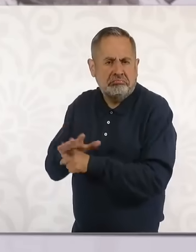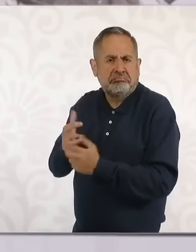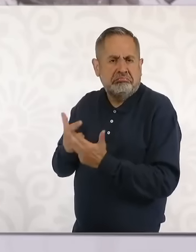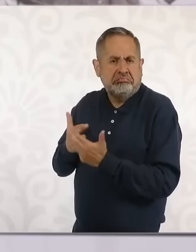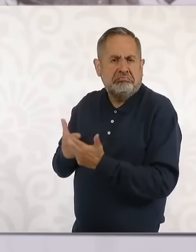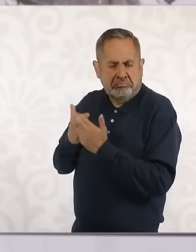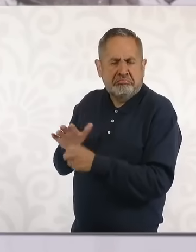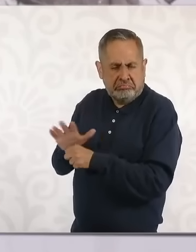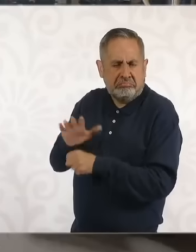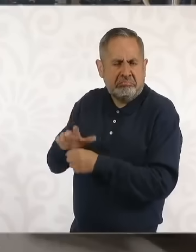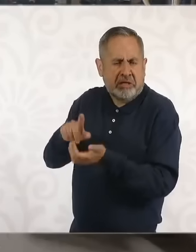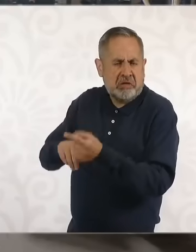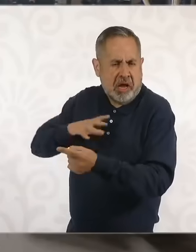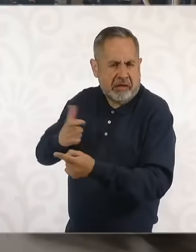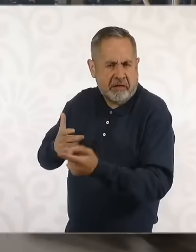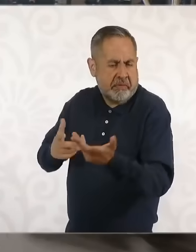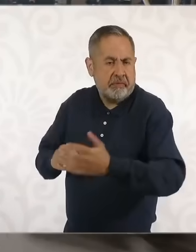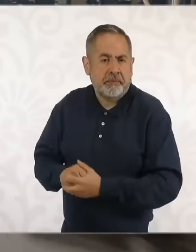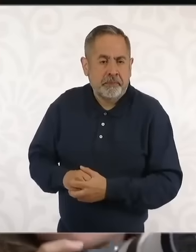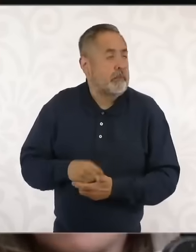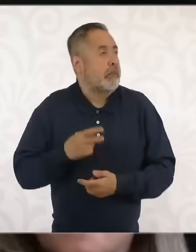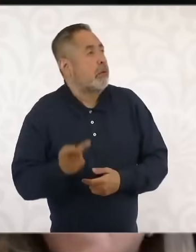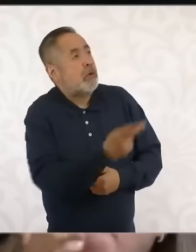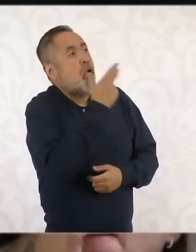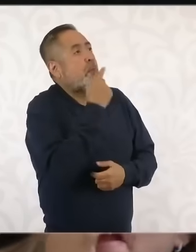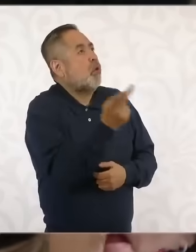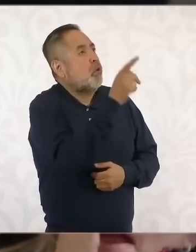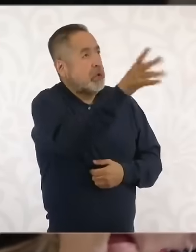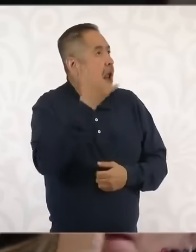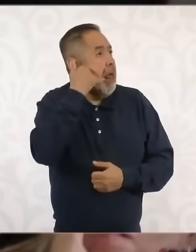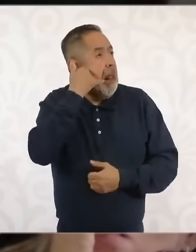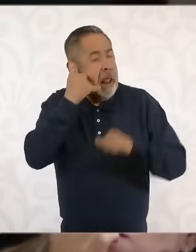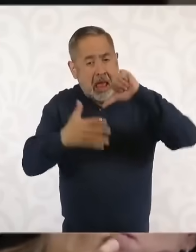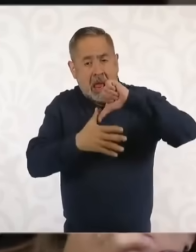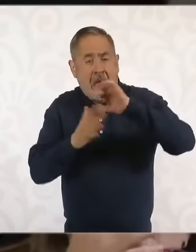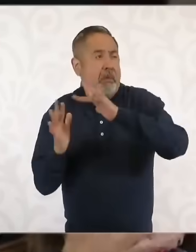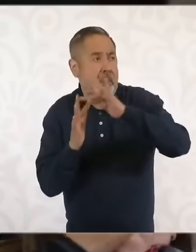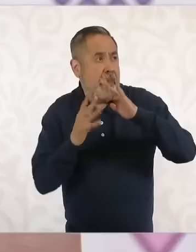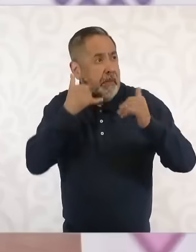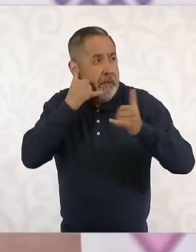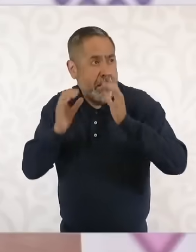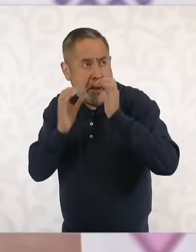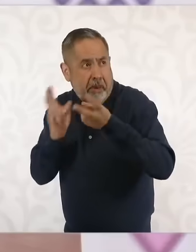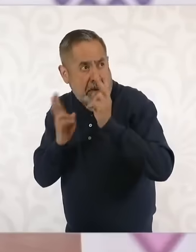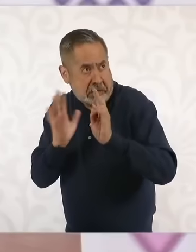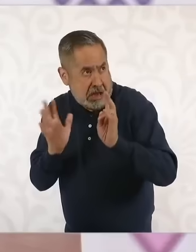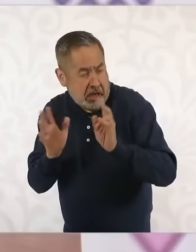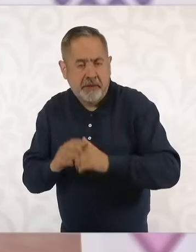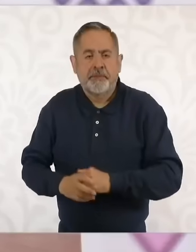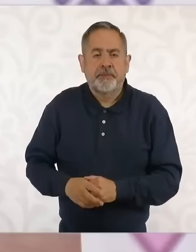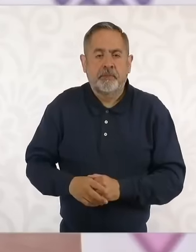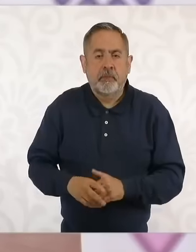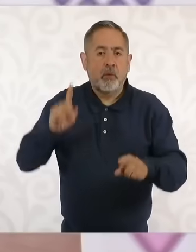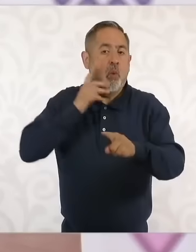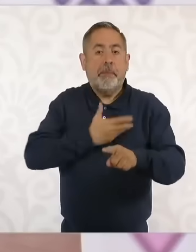del petróleo. Personalmente, ¿usted ha hablado con otros mandatarios de la región, no solo de América, sino de Hablé otros continentes? con el presidente Petro el